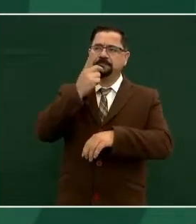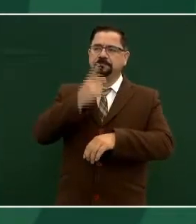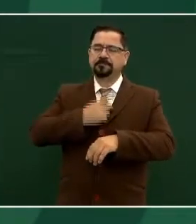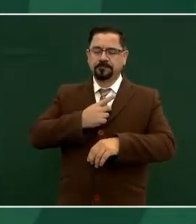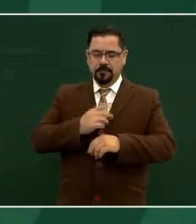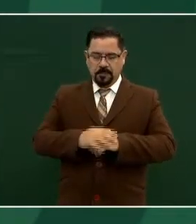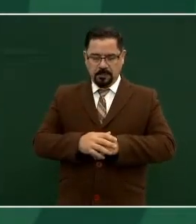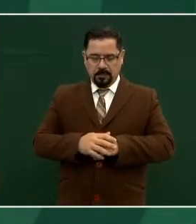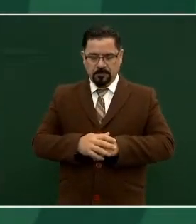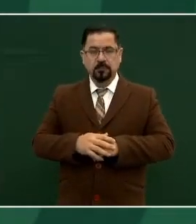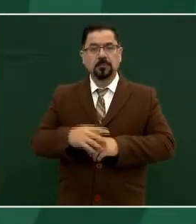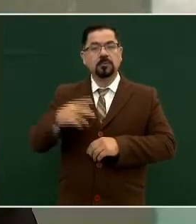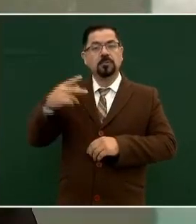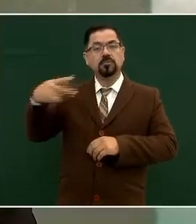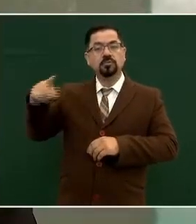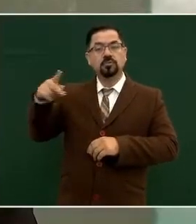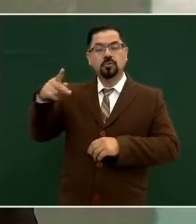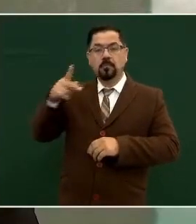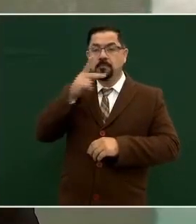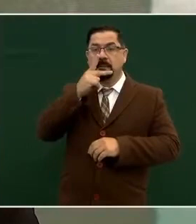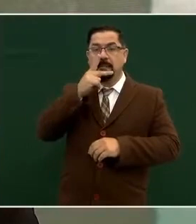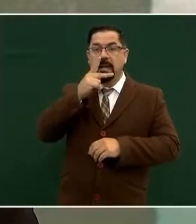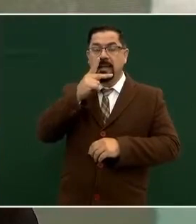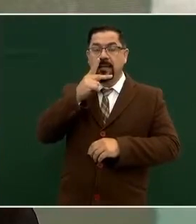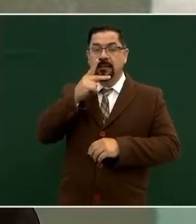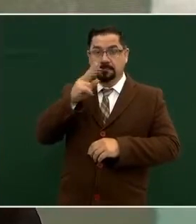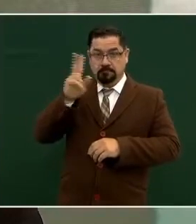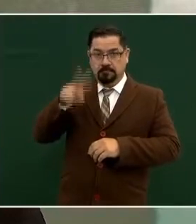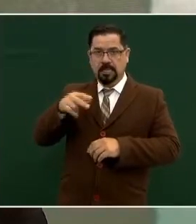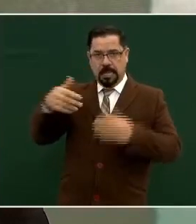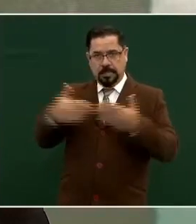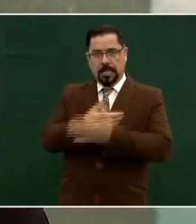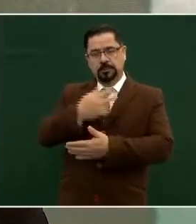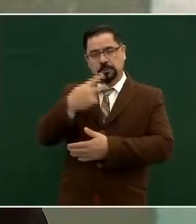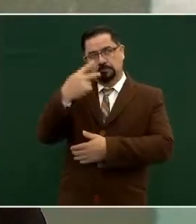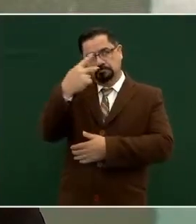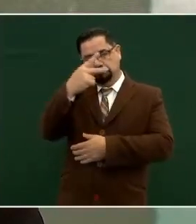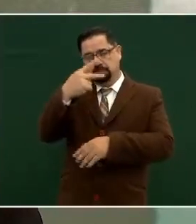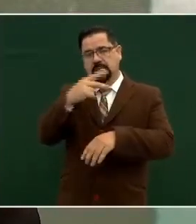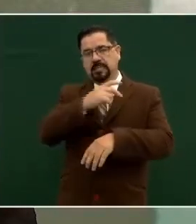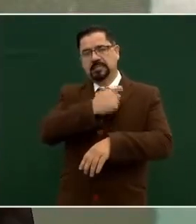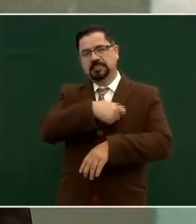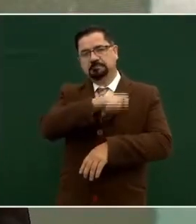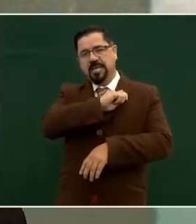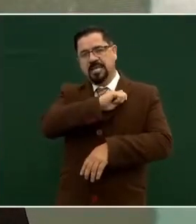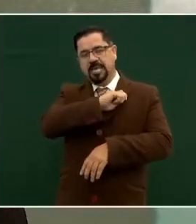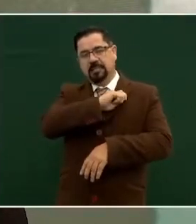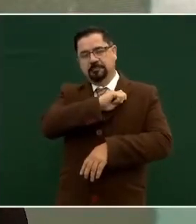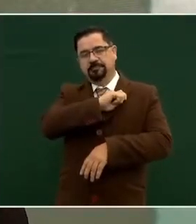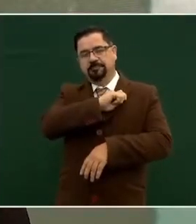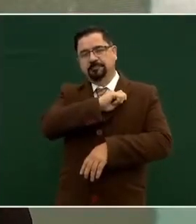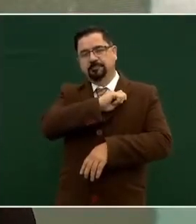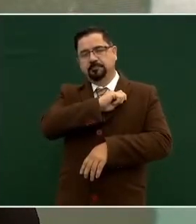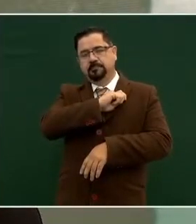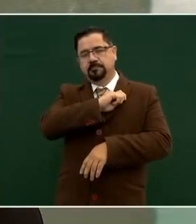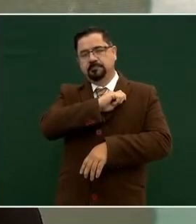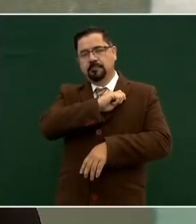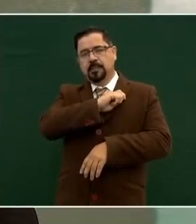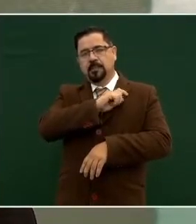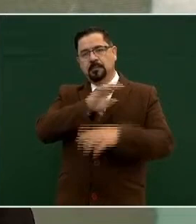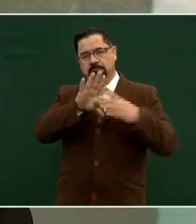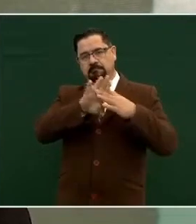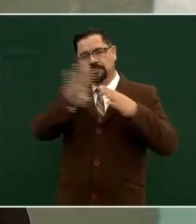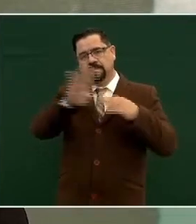que su padre era migrante español, me decía hace relativamente poco